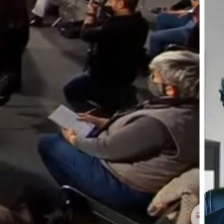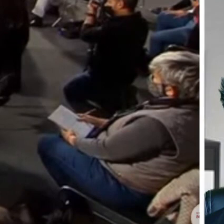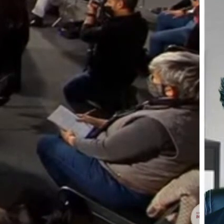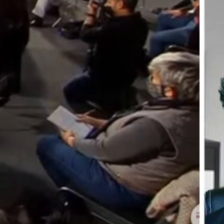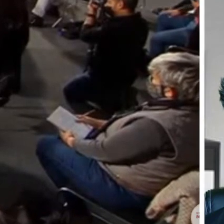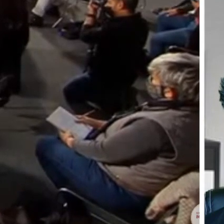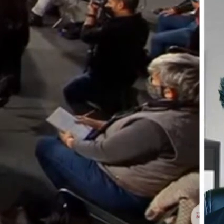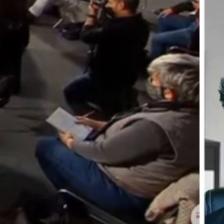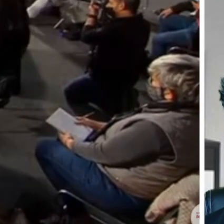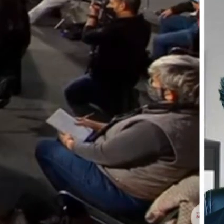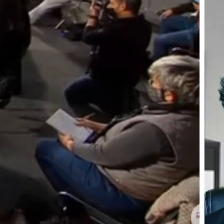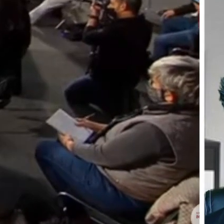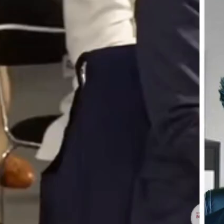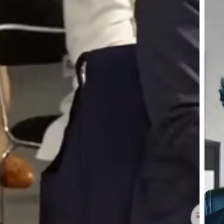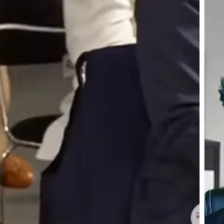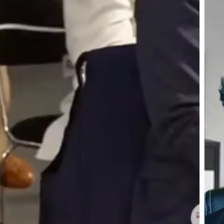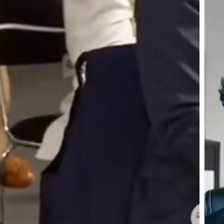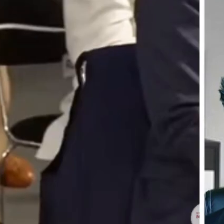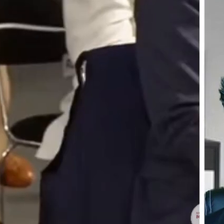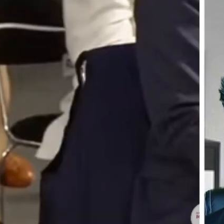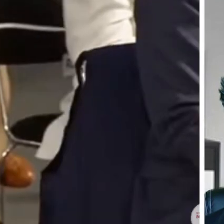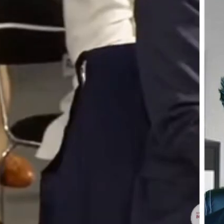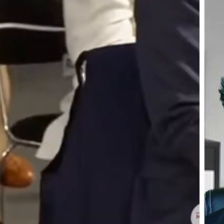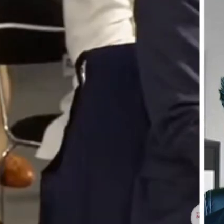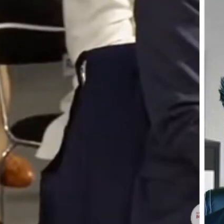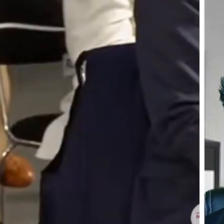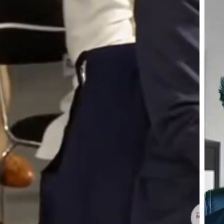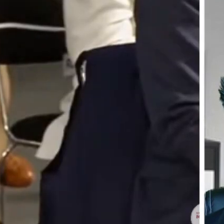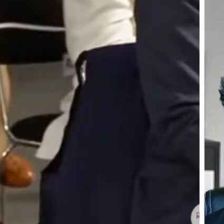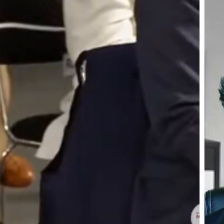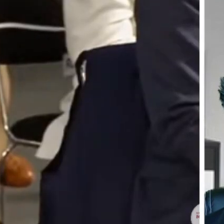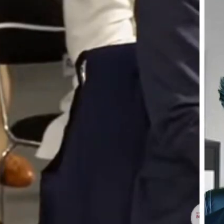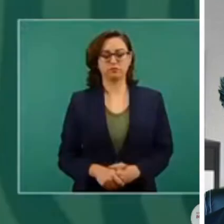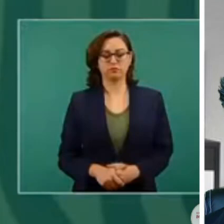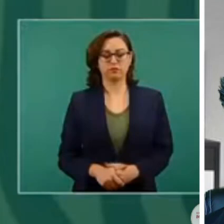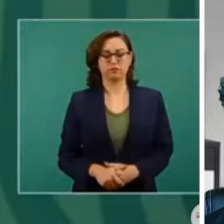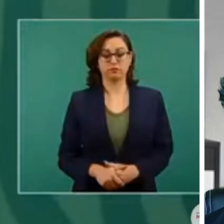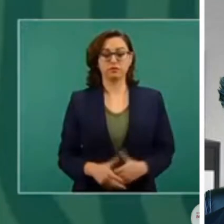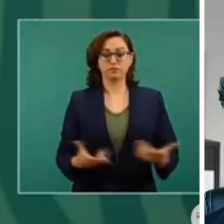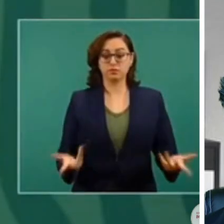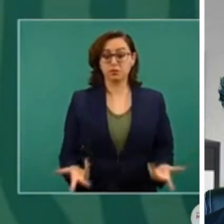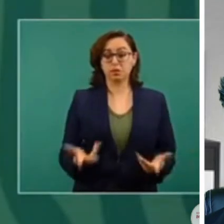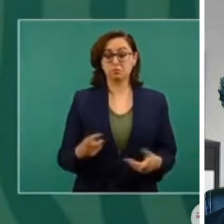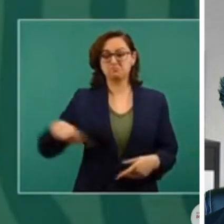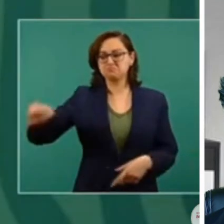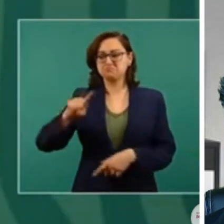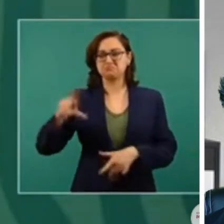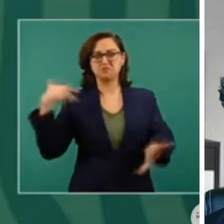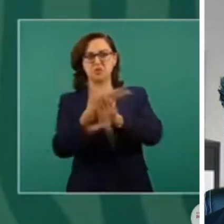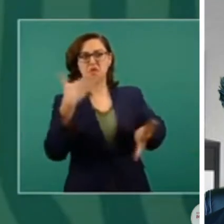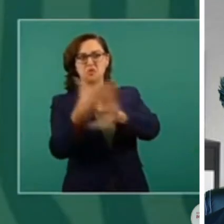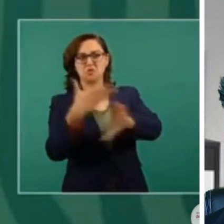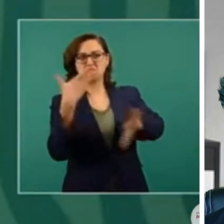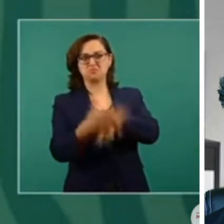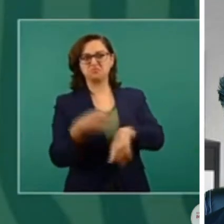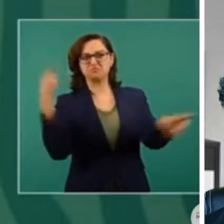campañas. ¿Usted va a replicar o se va a autolimitar? No, depende de lo que se trate.